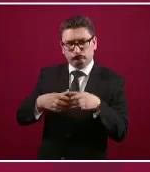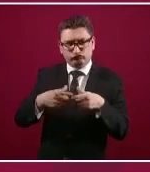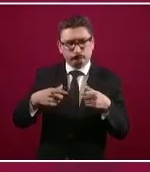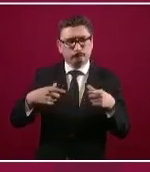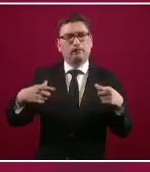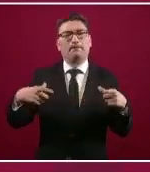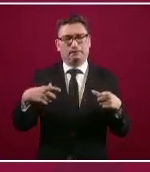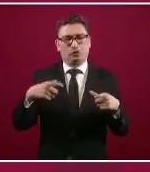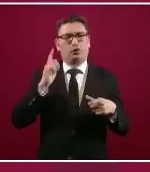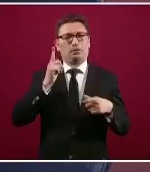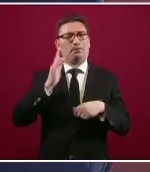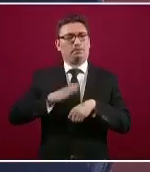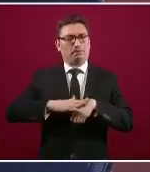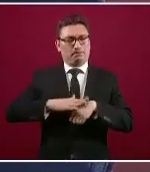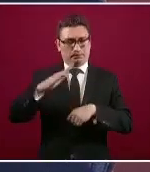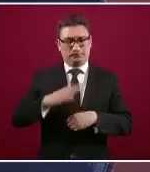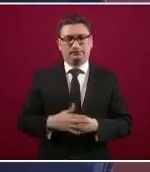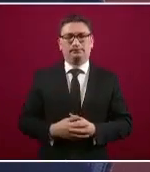ya